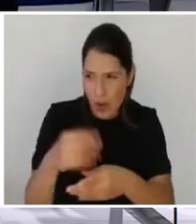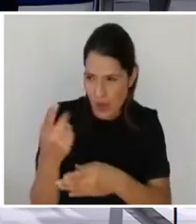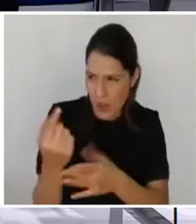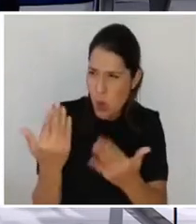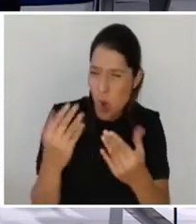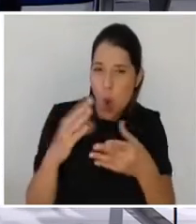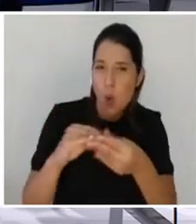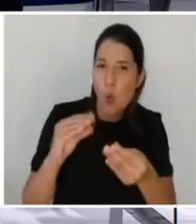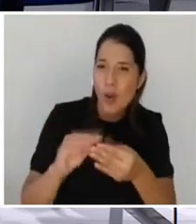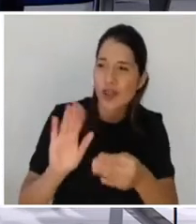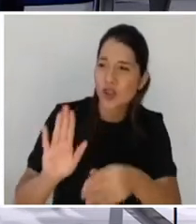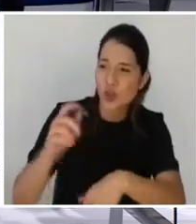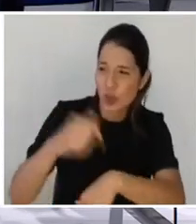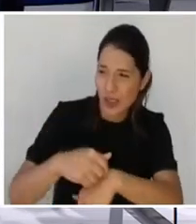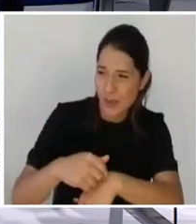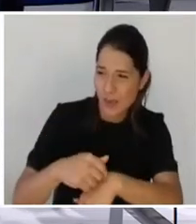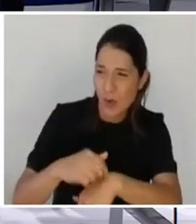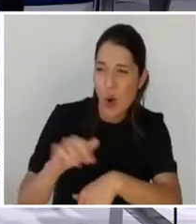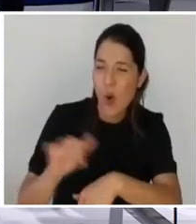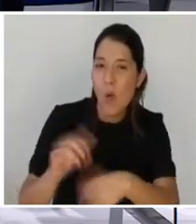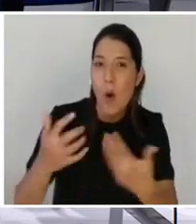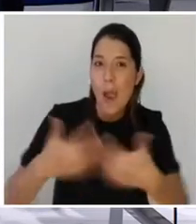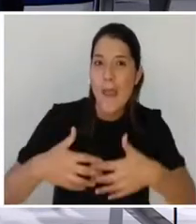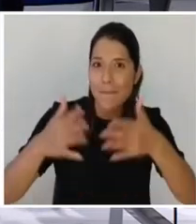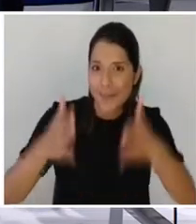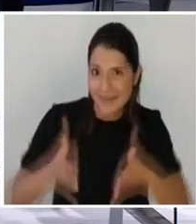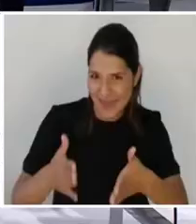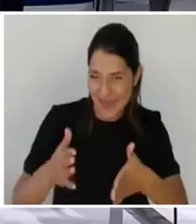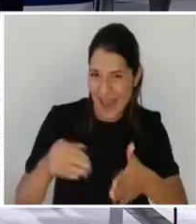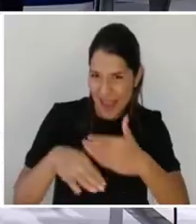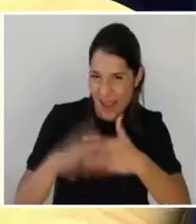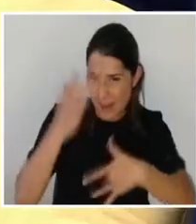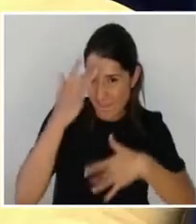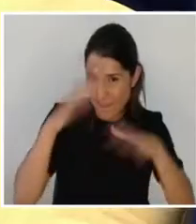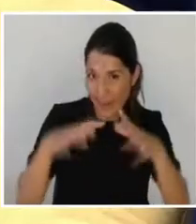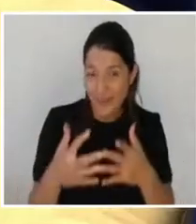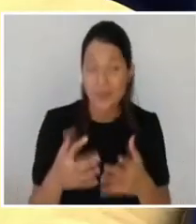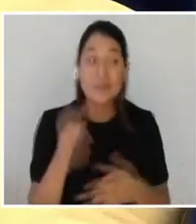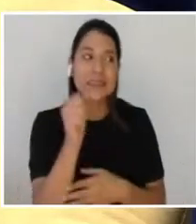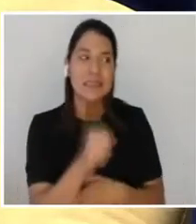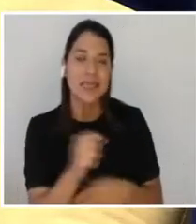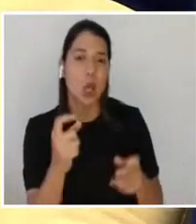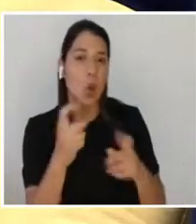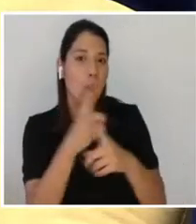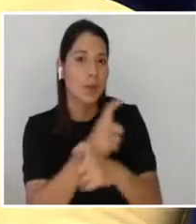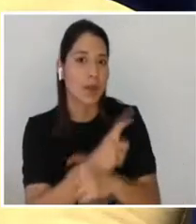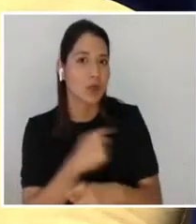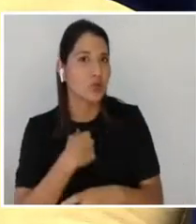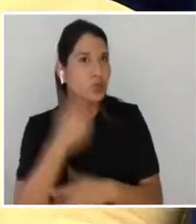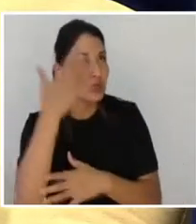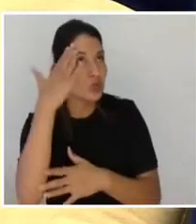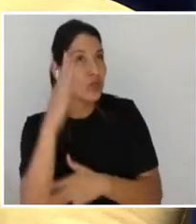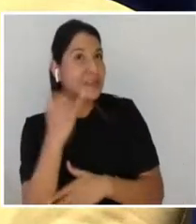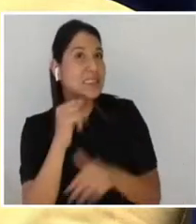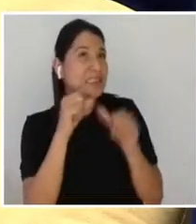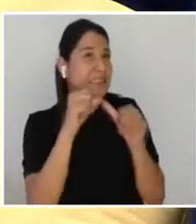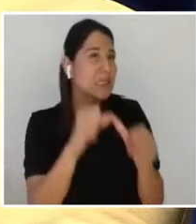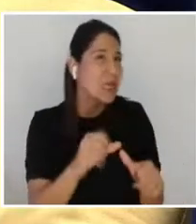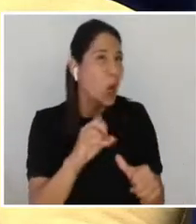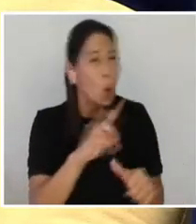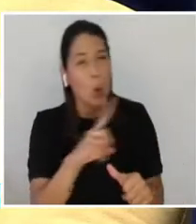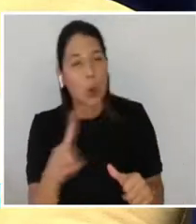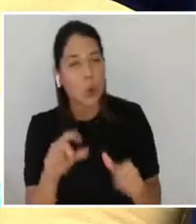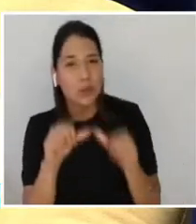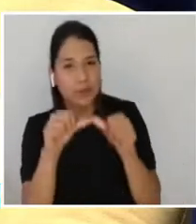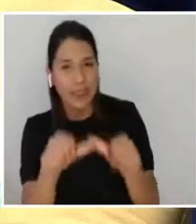empresario. Sí, claro que sí. Ese tiempo fue un poco complicado porque no sabía si seguir o no seguir, pero la verdad me llenaron mucho